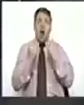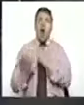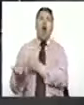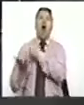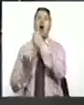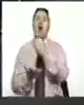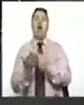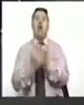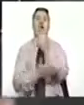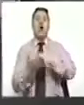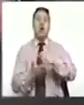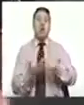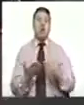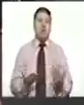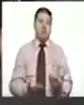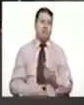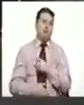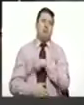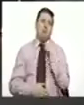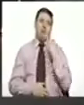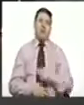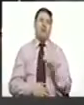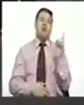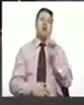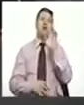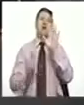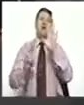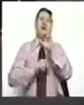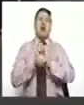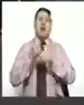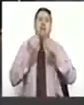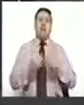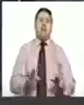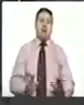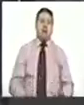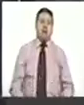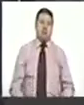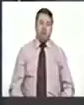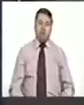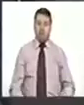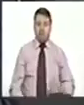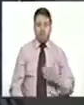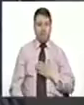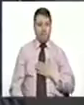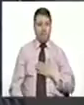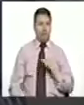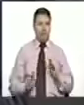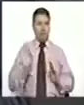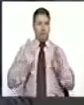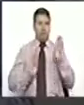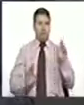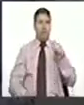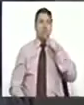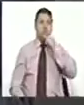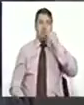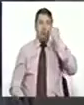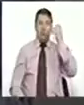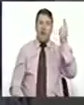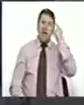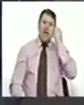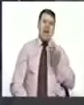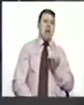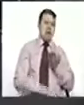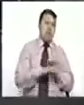vinieron nuevos contratos. Perdieron 7 años, señor presidente. Nuestro candidato Iván Duque ha propuesto lo